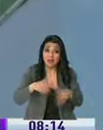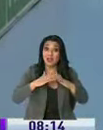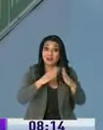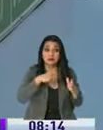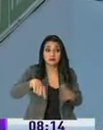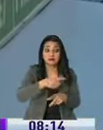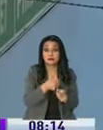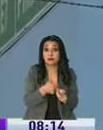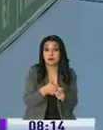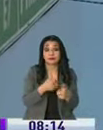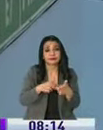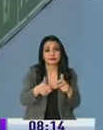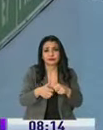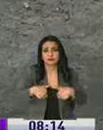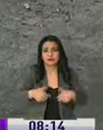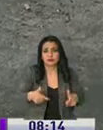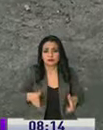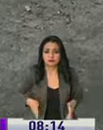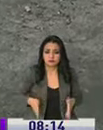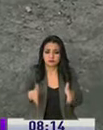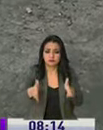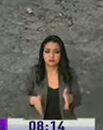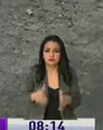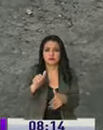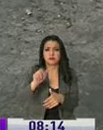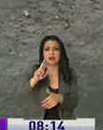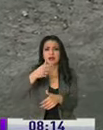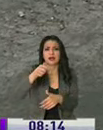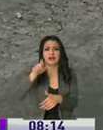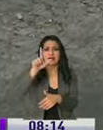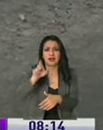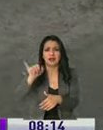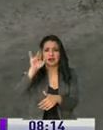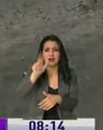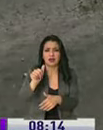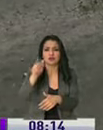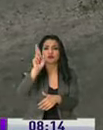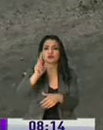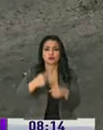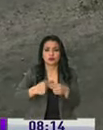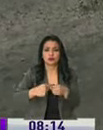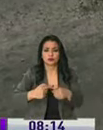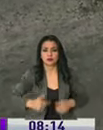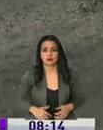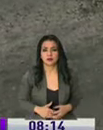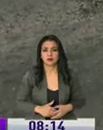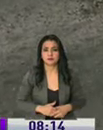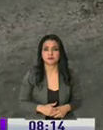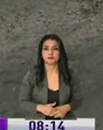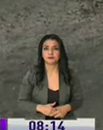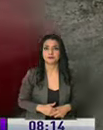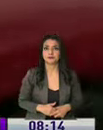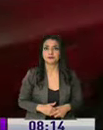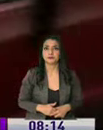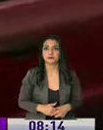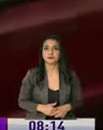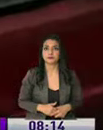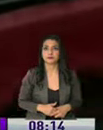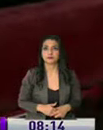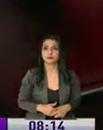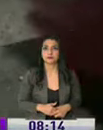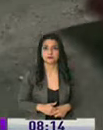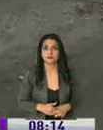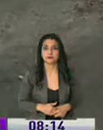calle Balsar está ubicada en el sector de la Argelia Media, barrio Leonidas Proaño, al sur de Quito. Informó